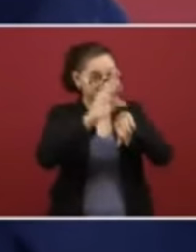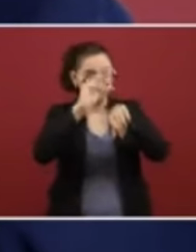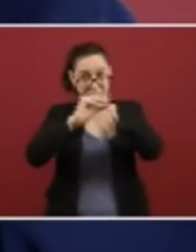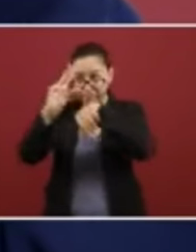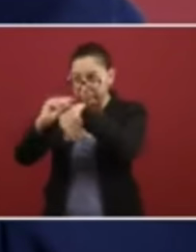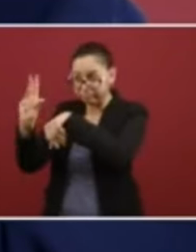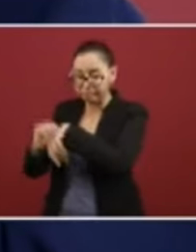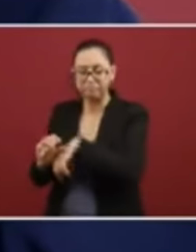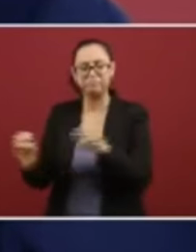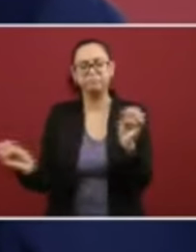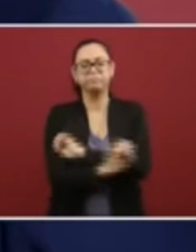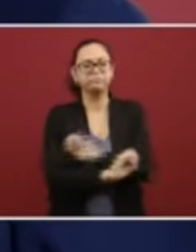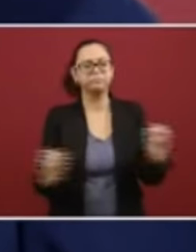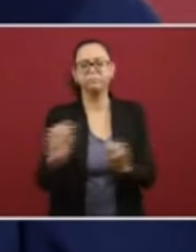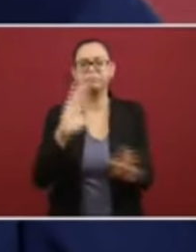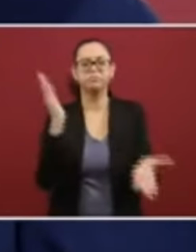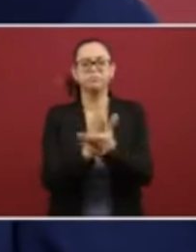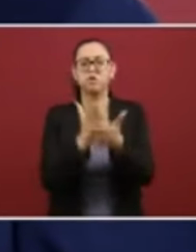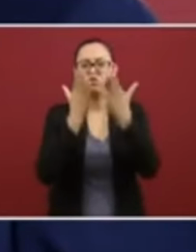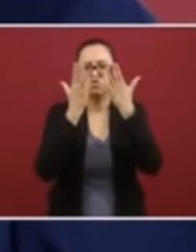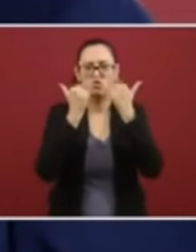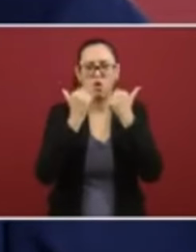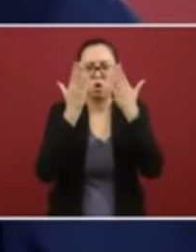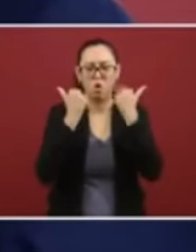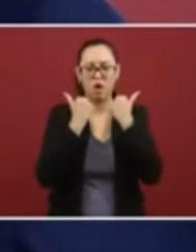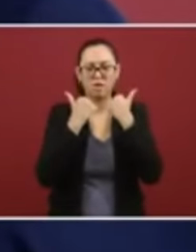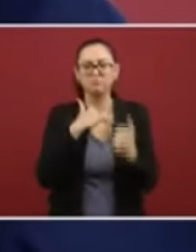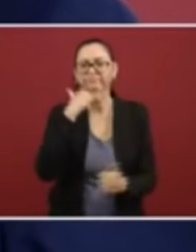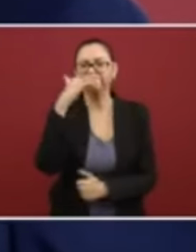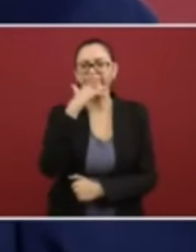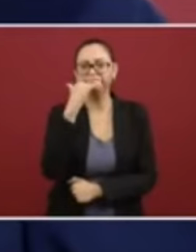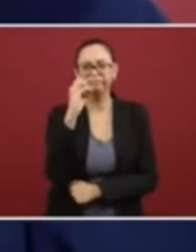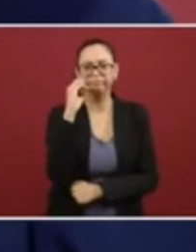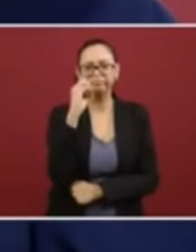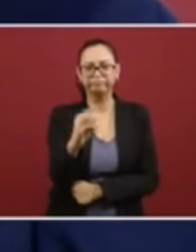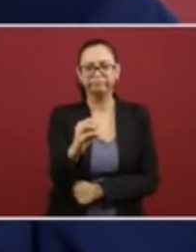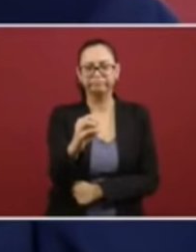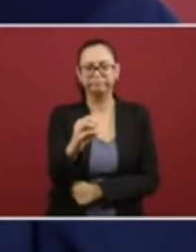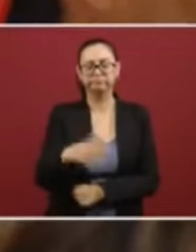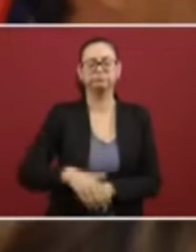desde el gobierno. Cero corrupción.